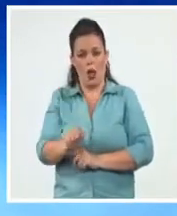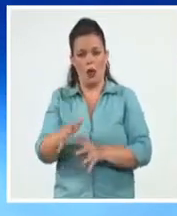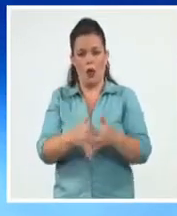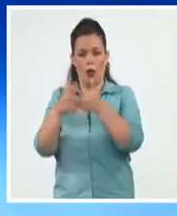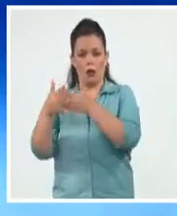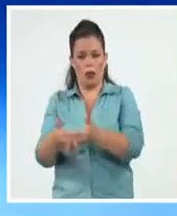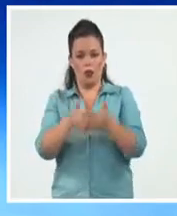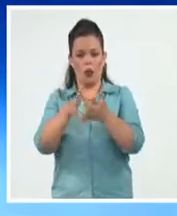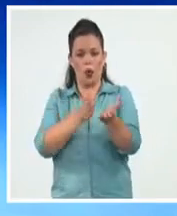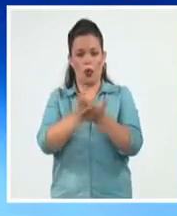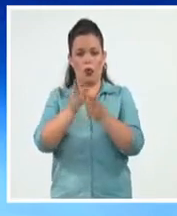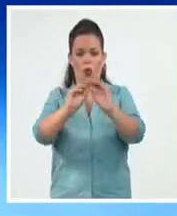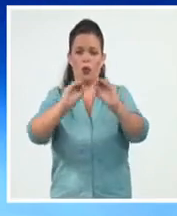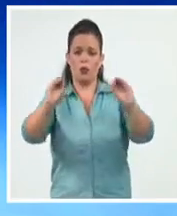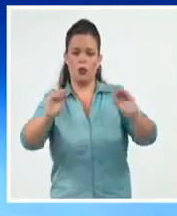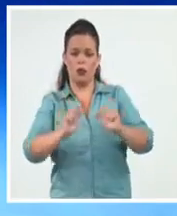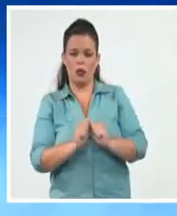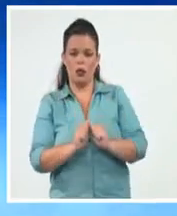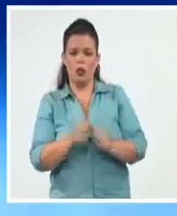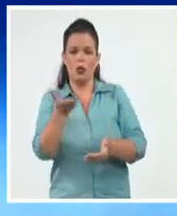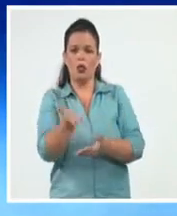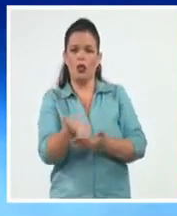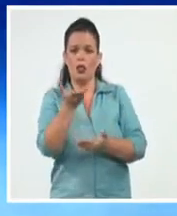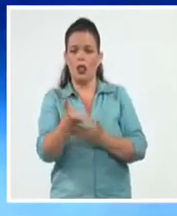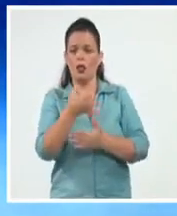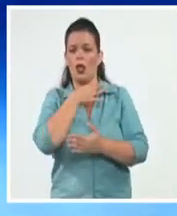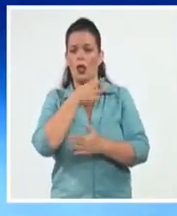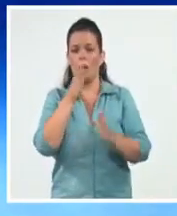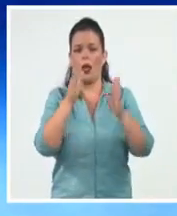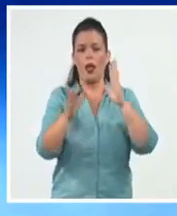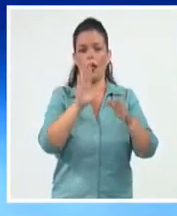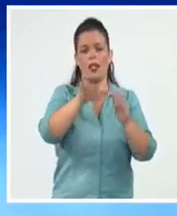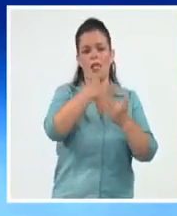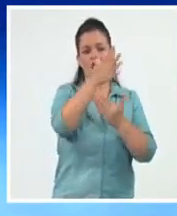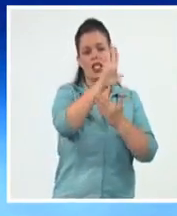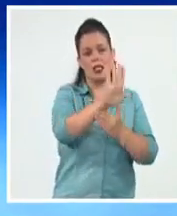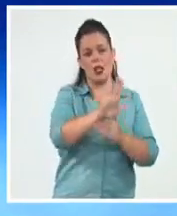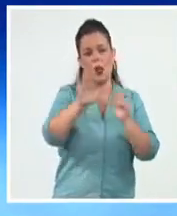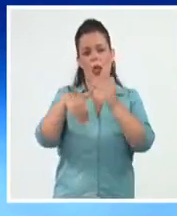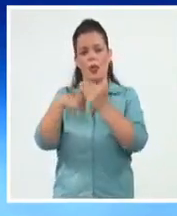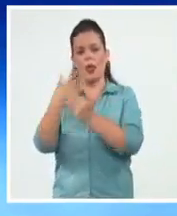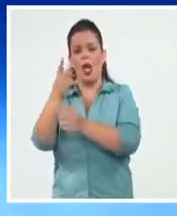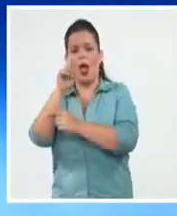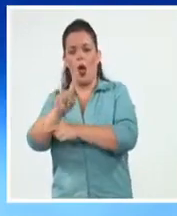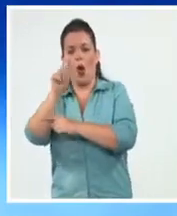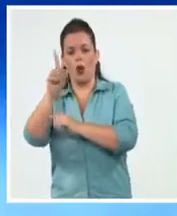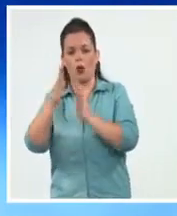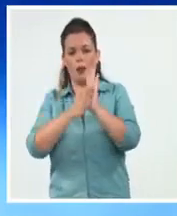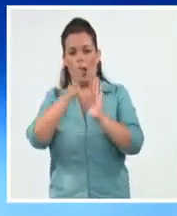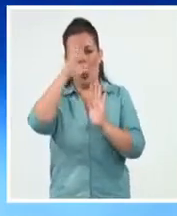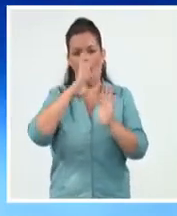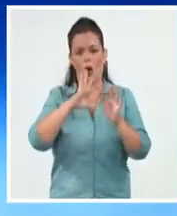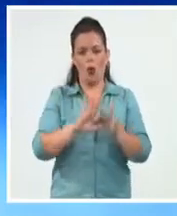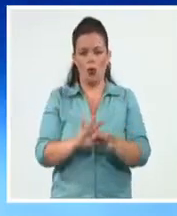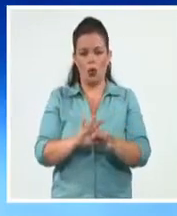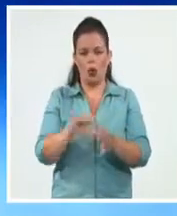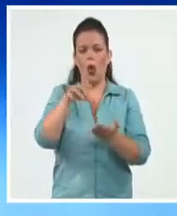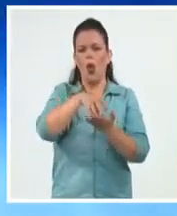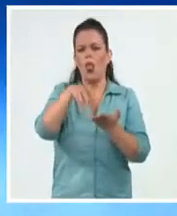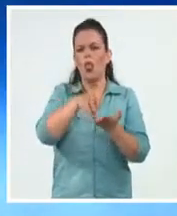manifestarse, a hacerlo, entre los días 5 y 11 de este mes de agosto, en las ciudades principalmente, en los parques,